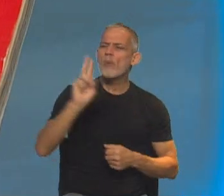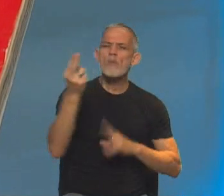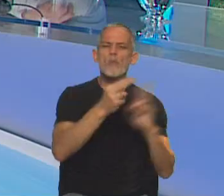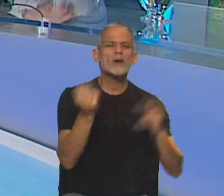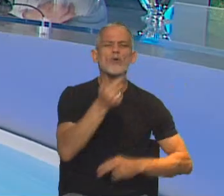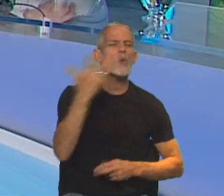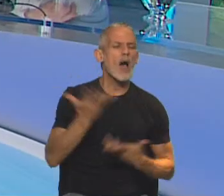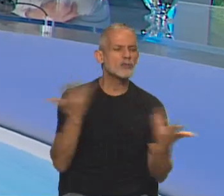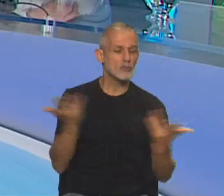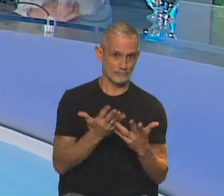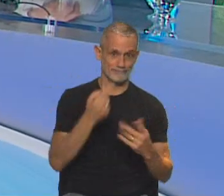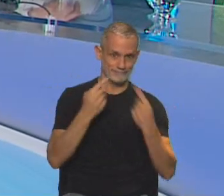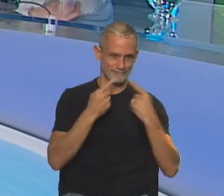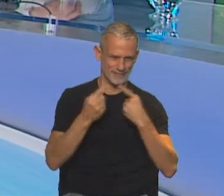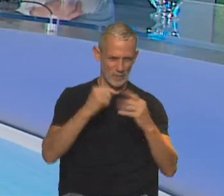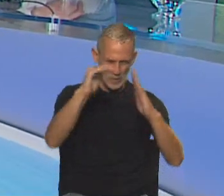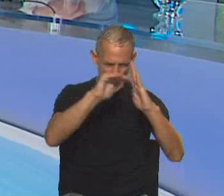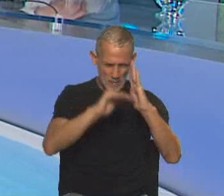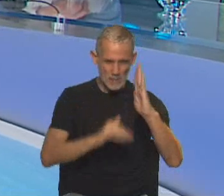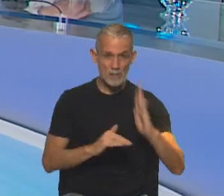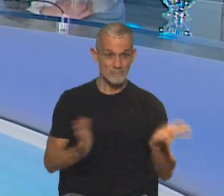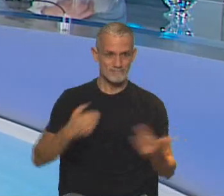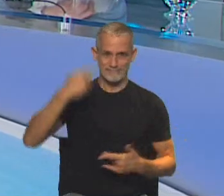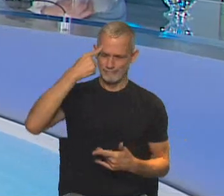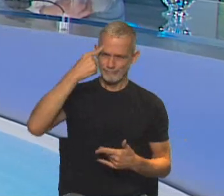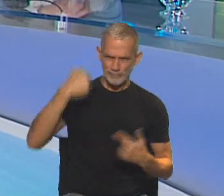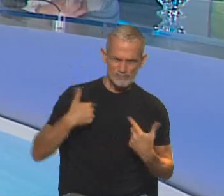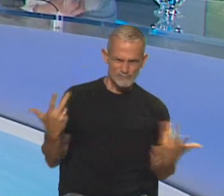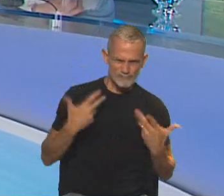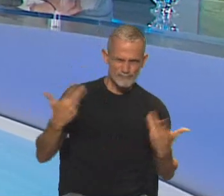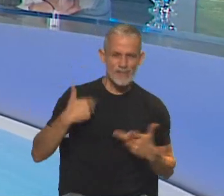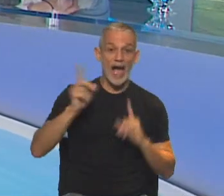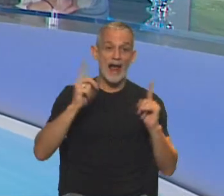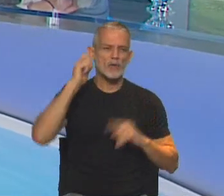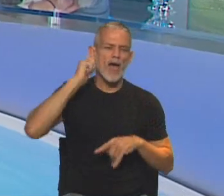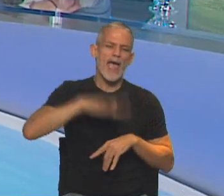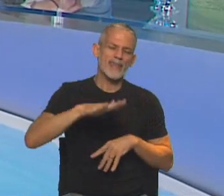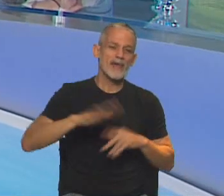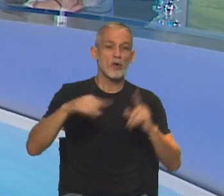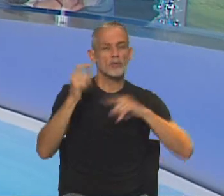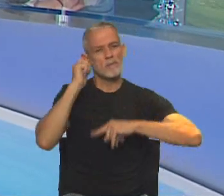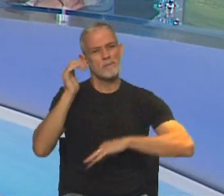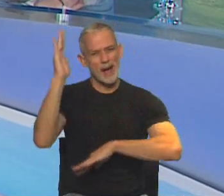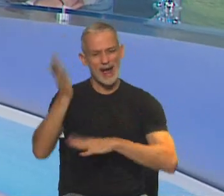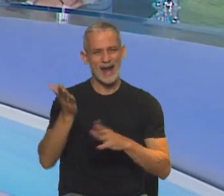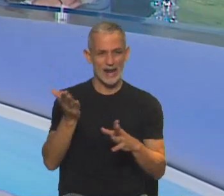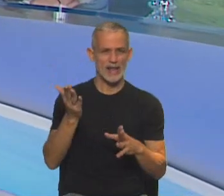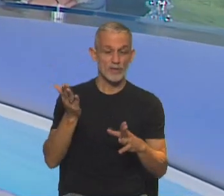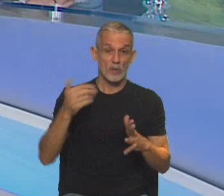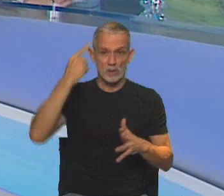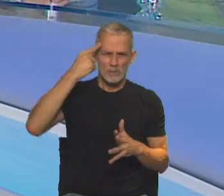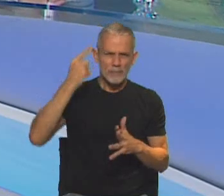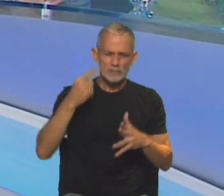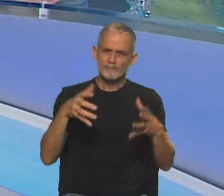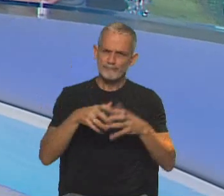hubo? Bueno, forman parte de las preguntas que todos nos hacíamos, algunos más chicos en esa época, otros más grandes, o se hacía un